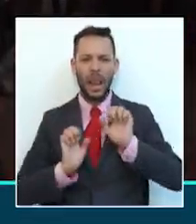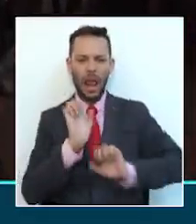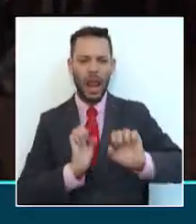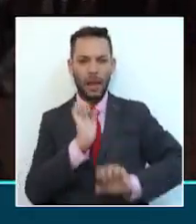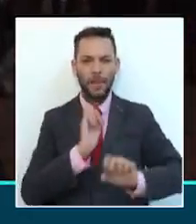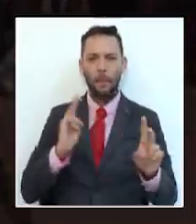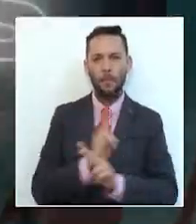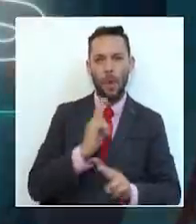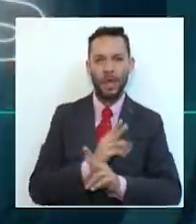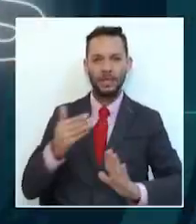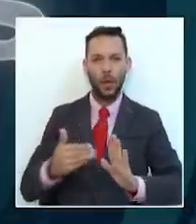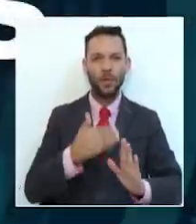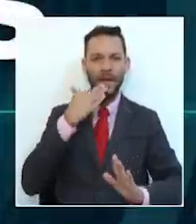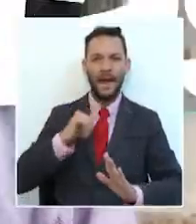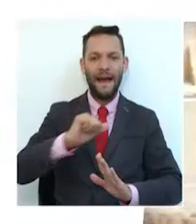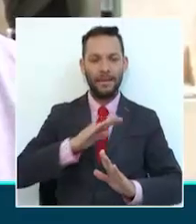violencia contra la mujer.